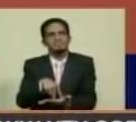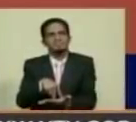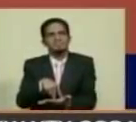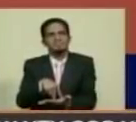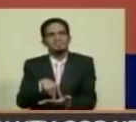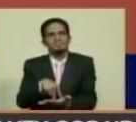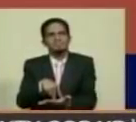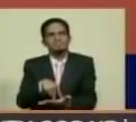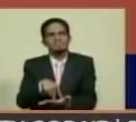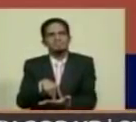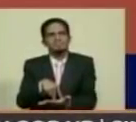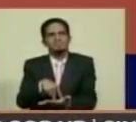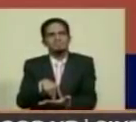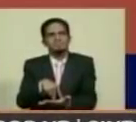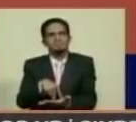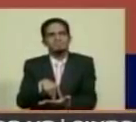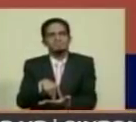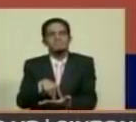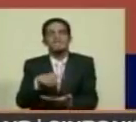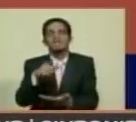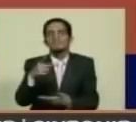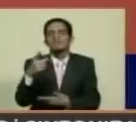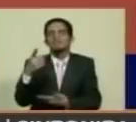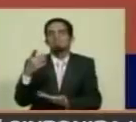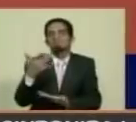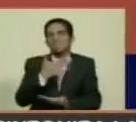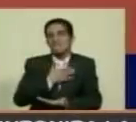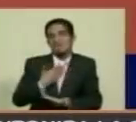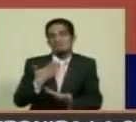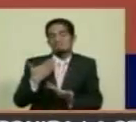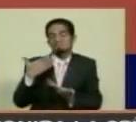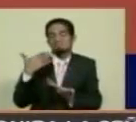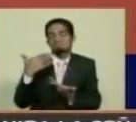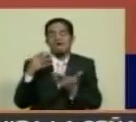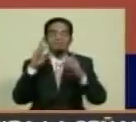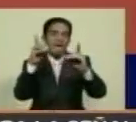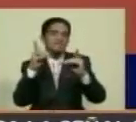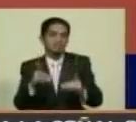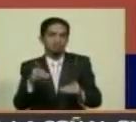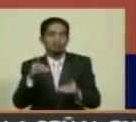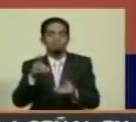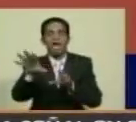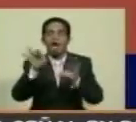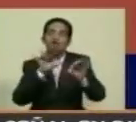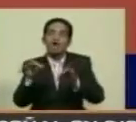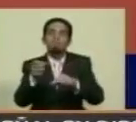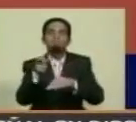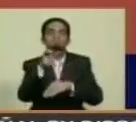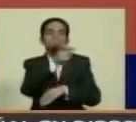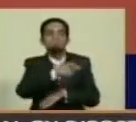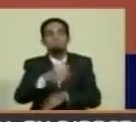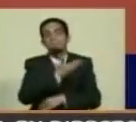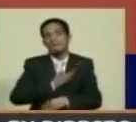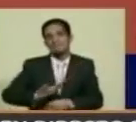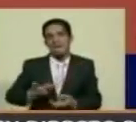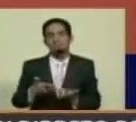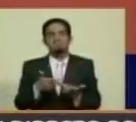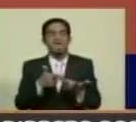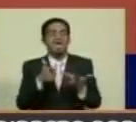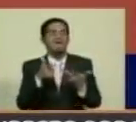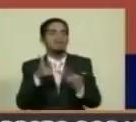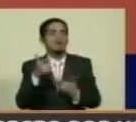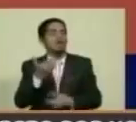derecho a existir, tiene derecho a escoger a los presidentes, a los gobernadores, a los concejales, a los alcaldes que le dé la